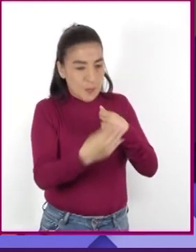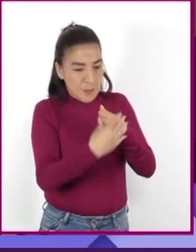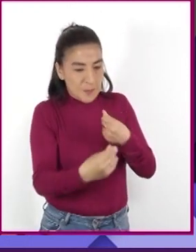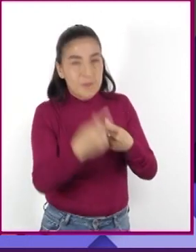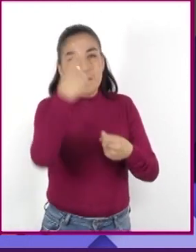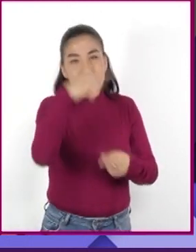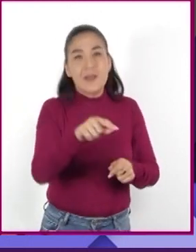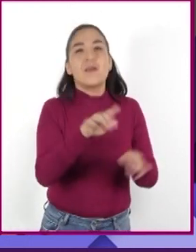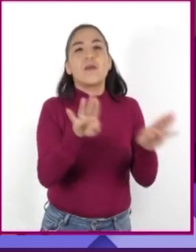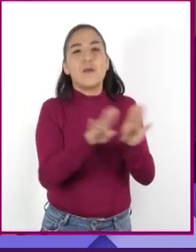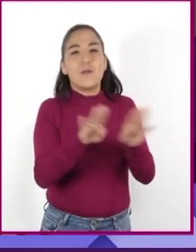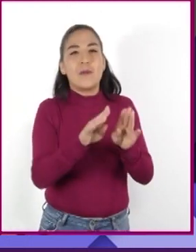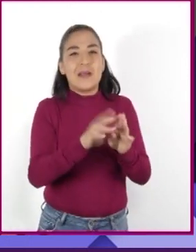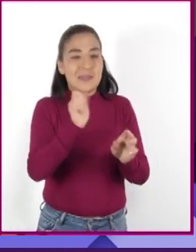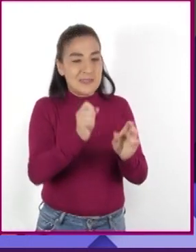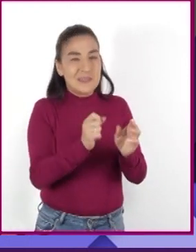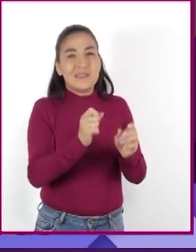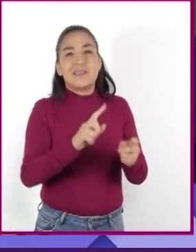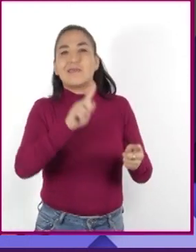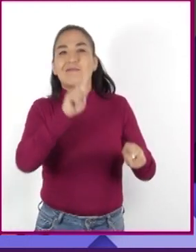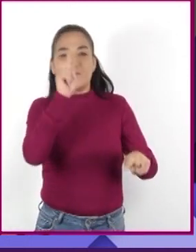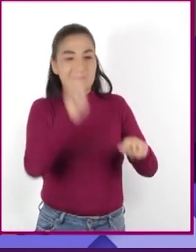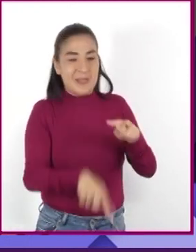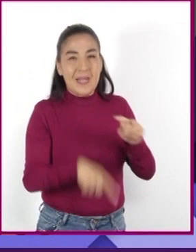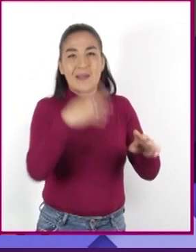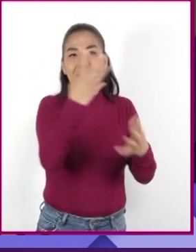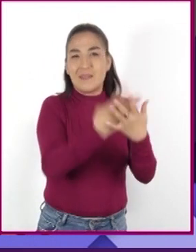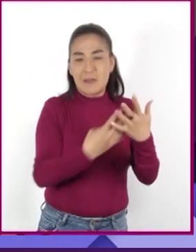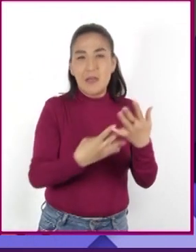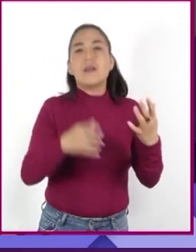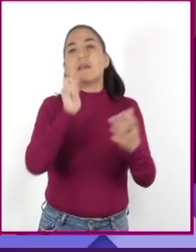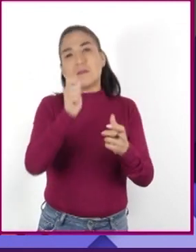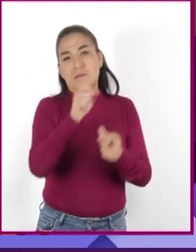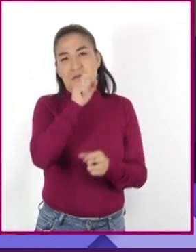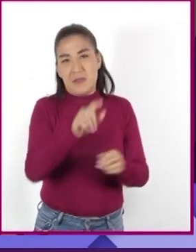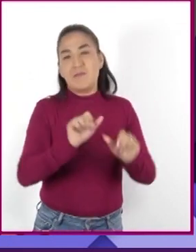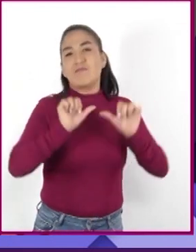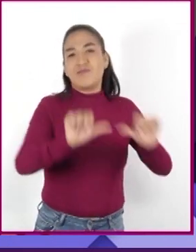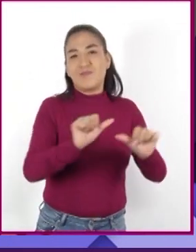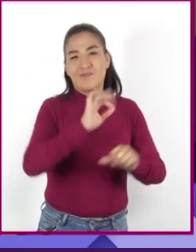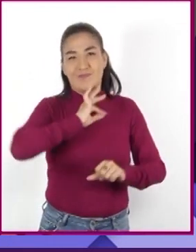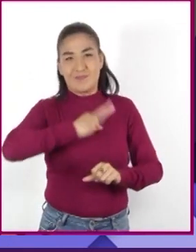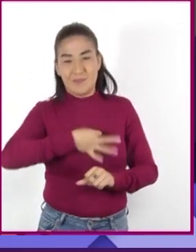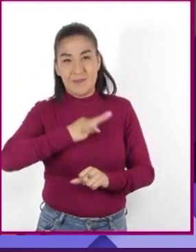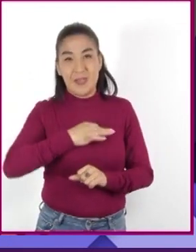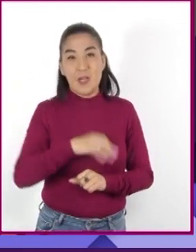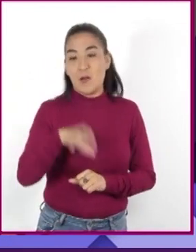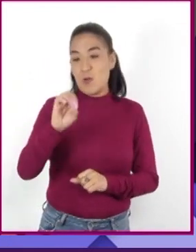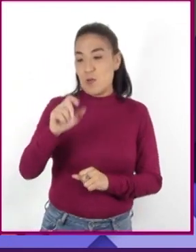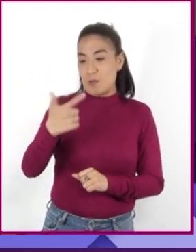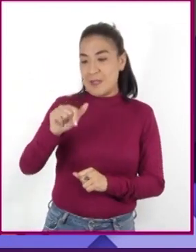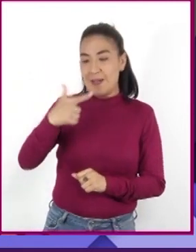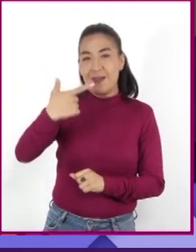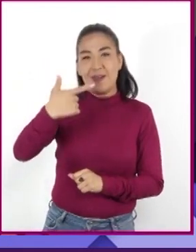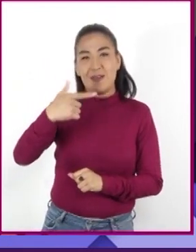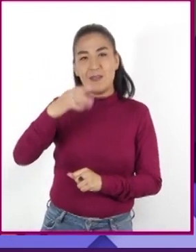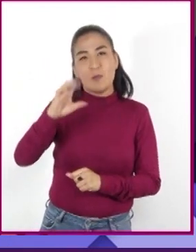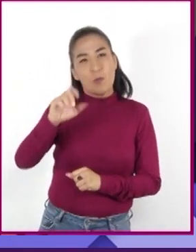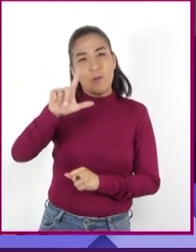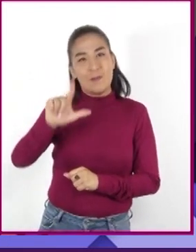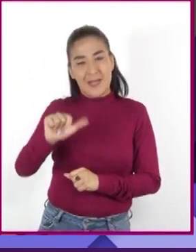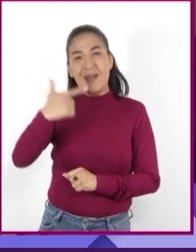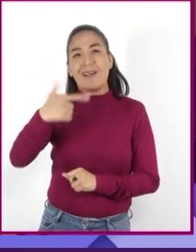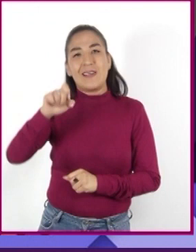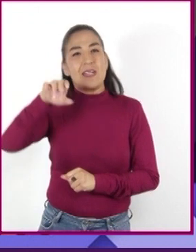evitará que se esté retirando la gasa y se prevendrán infecciones, mientras que el colágeno, que también contienen estas